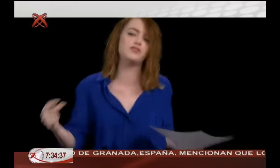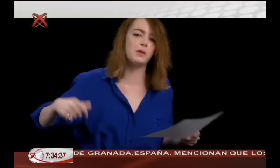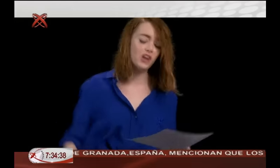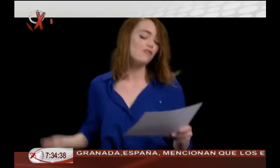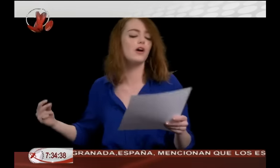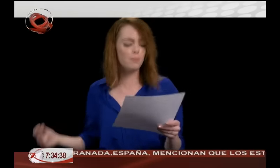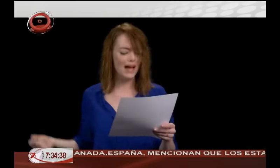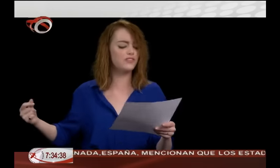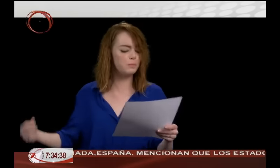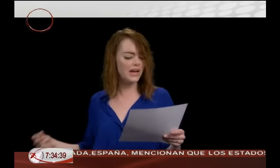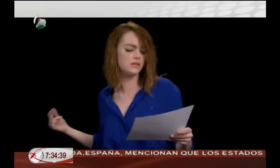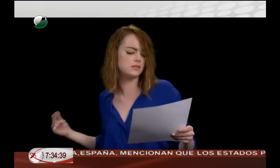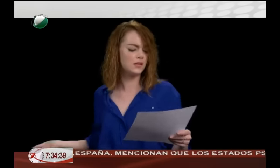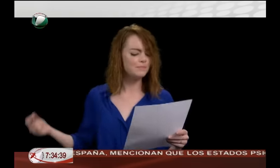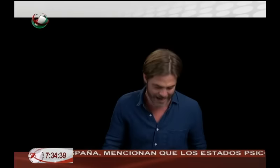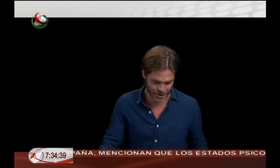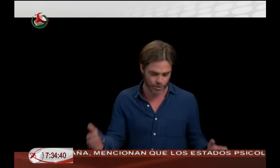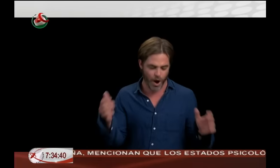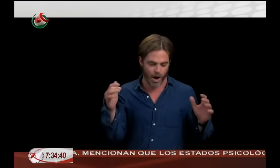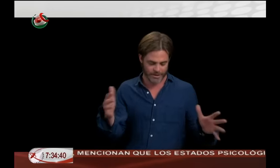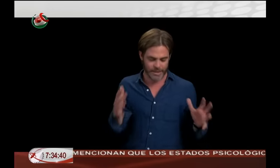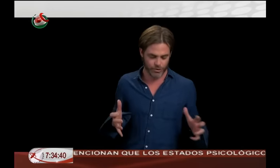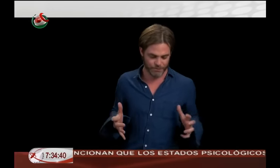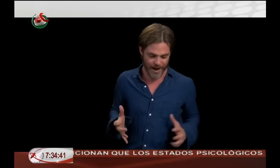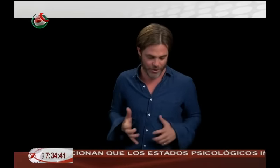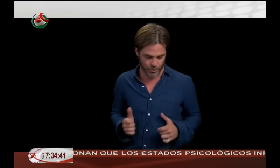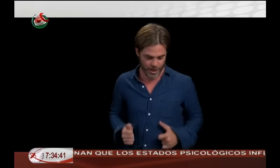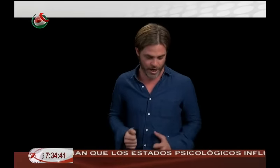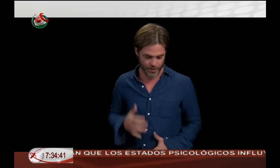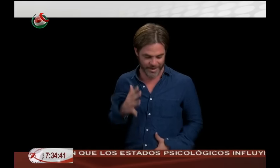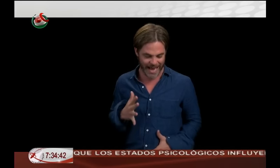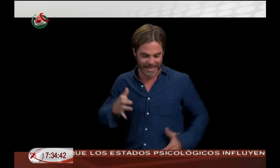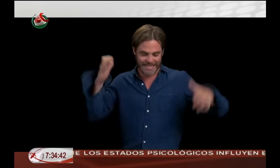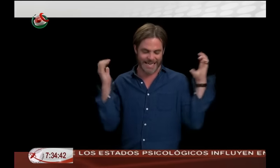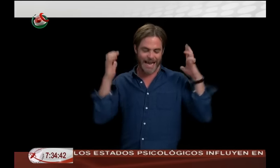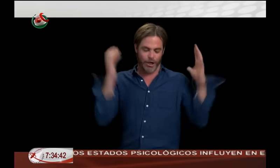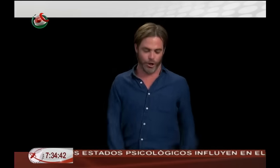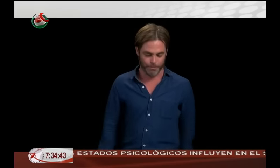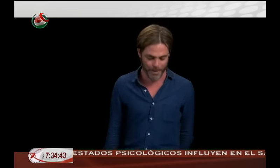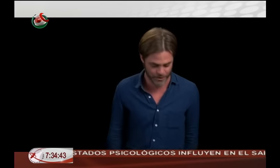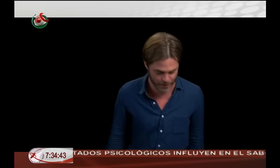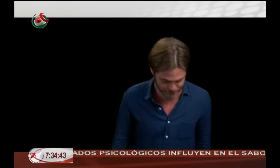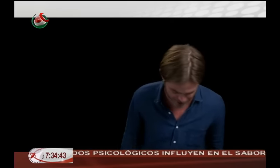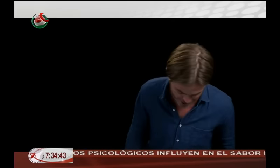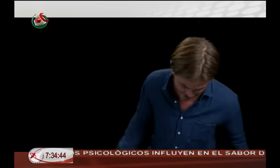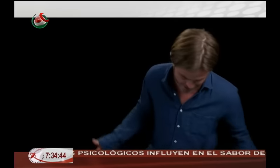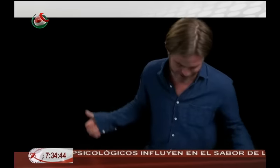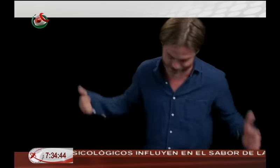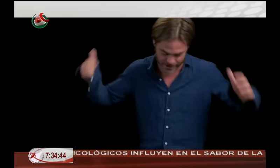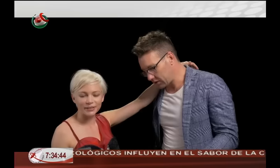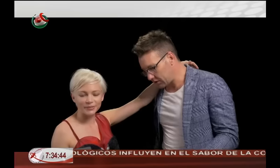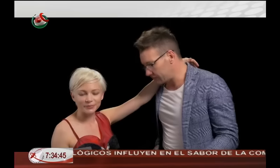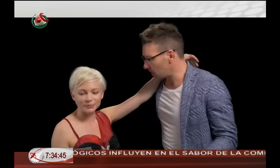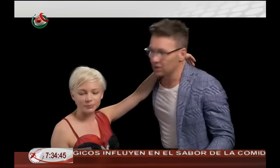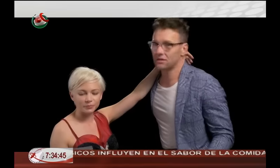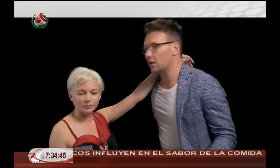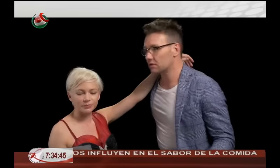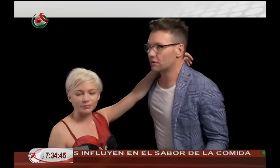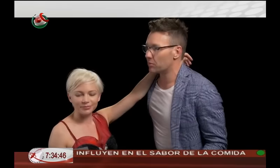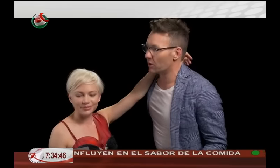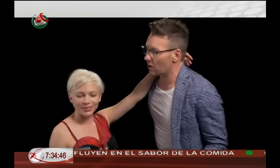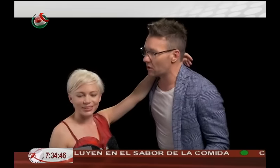electo de los Estados Unidos en su nuevo cargo. En un video de menos de 2 minutos, los actores transmiten su sentir ante lo que